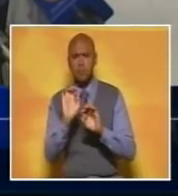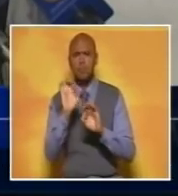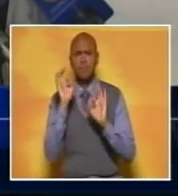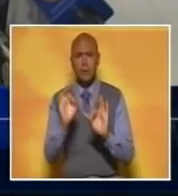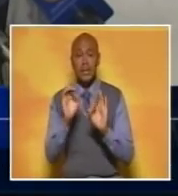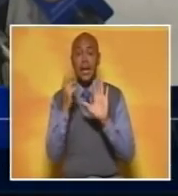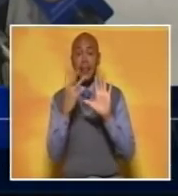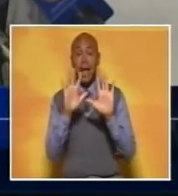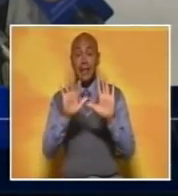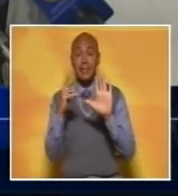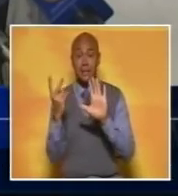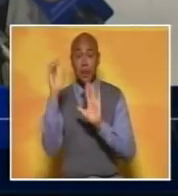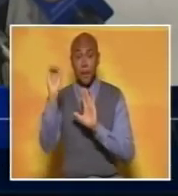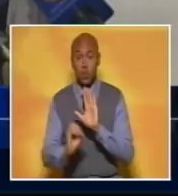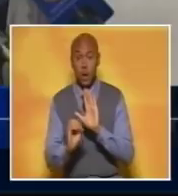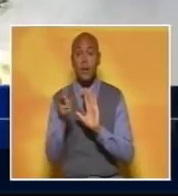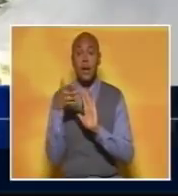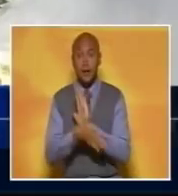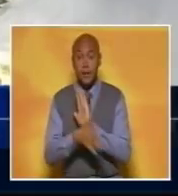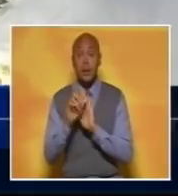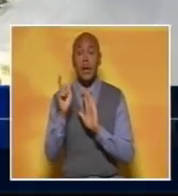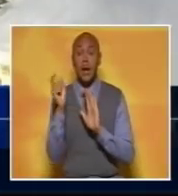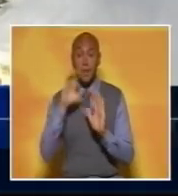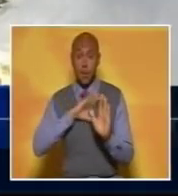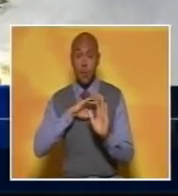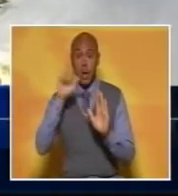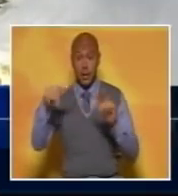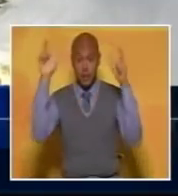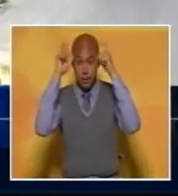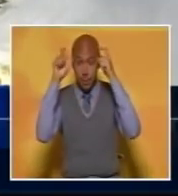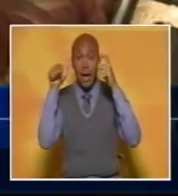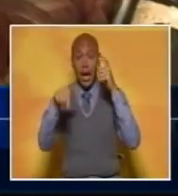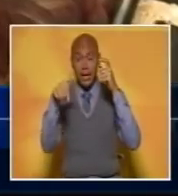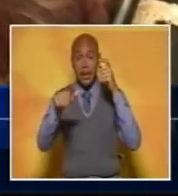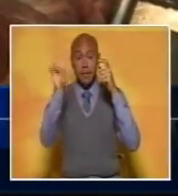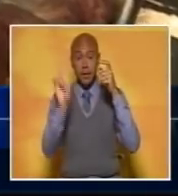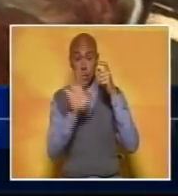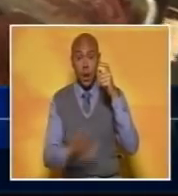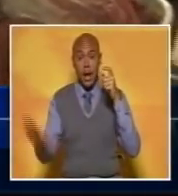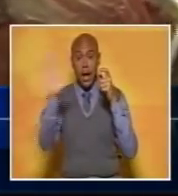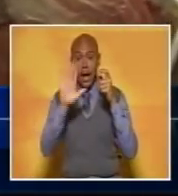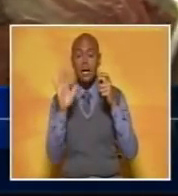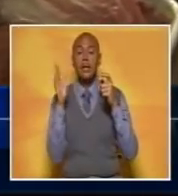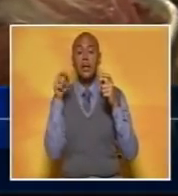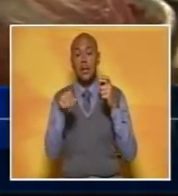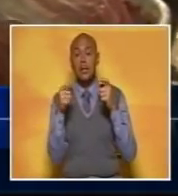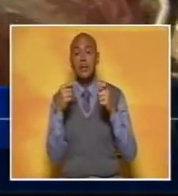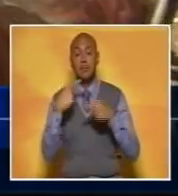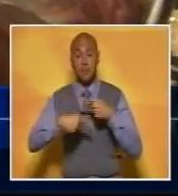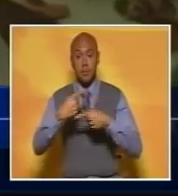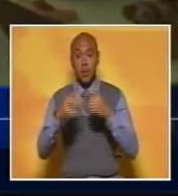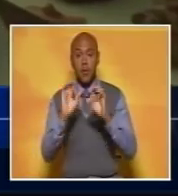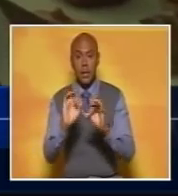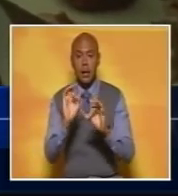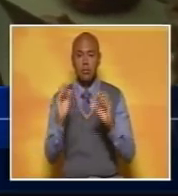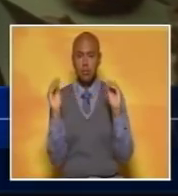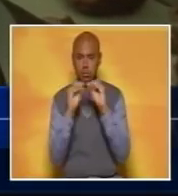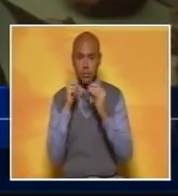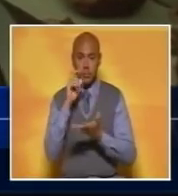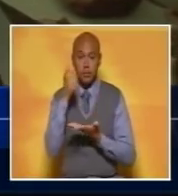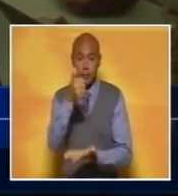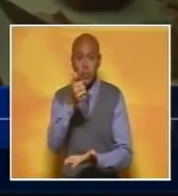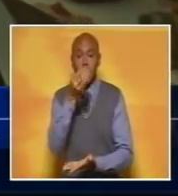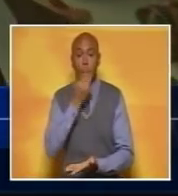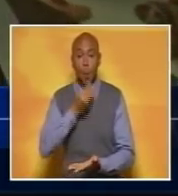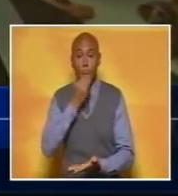el 17% de la tasa de extracción anual del ganado comercial en el país, cifra que a su juicio garantiza el pleno abastecimiento en la época